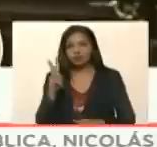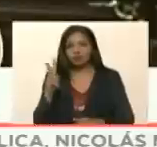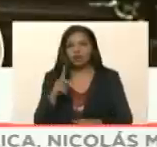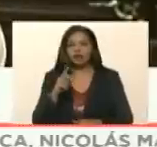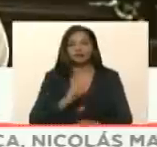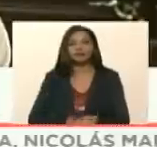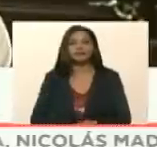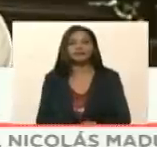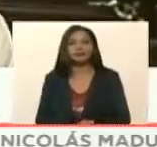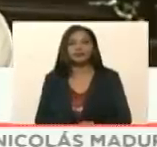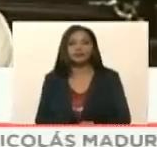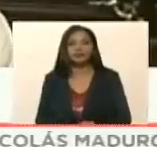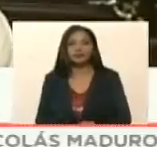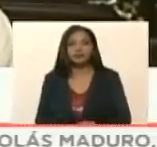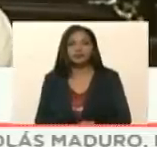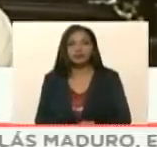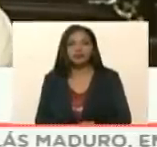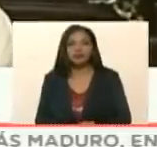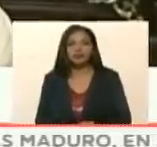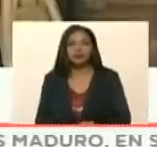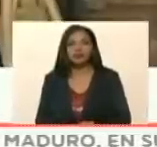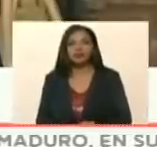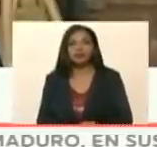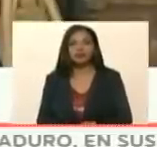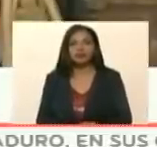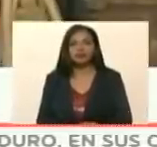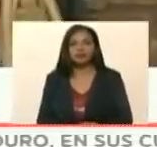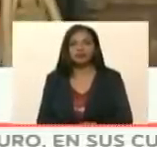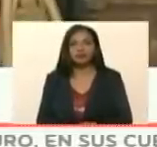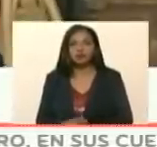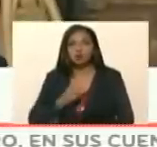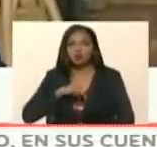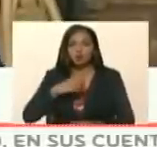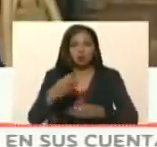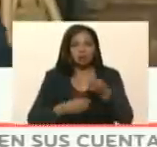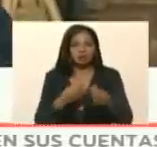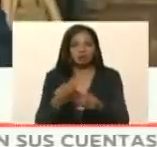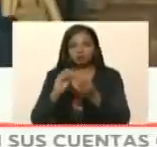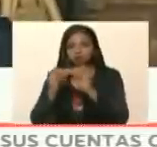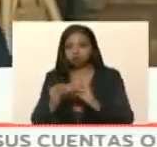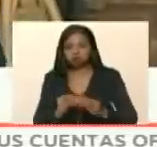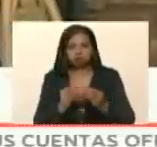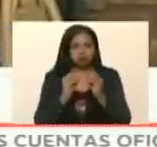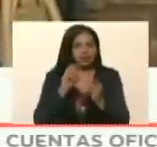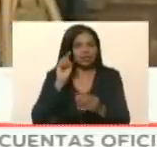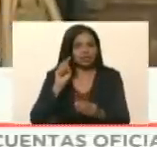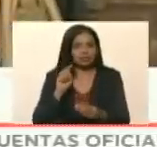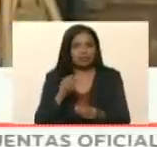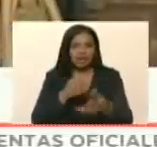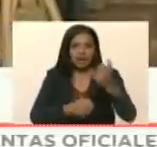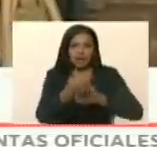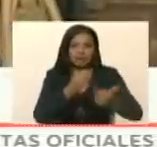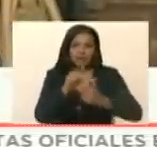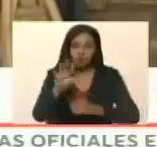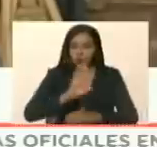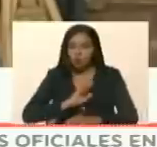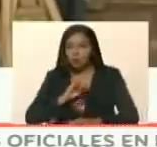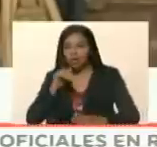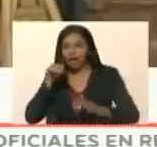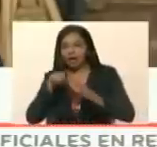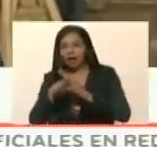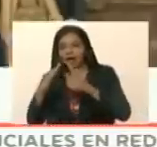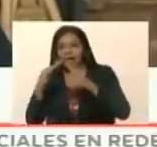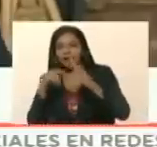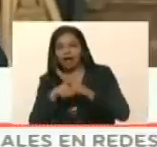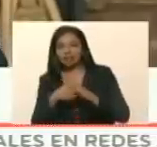polvo. Ahí vamos nosotros haciendo los ajustes necesarios. La leche que llega a tu hogar llega gracias a